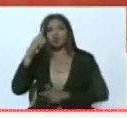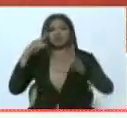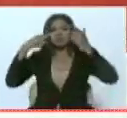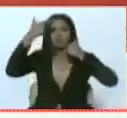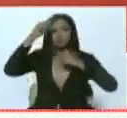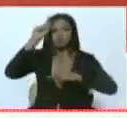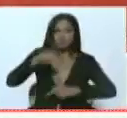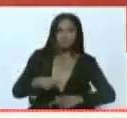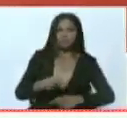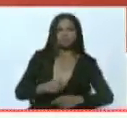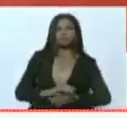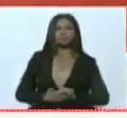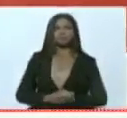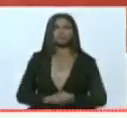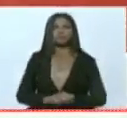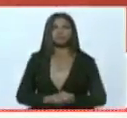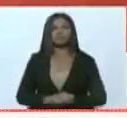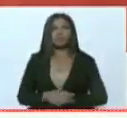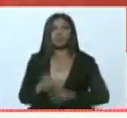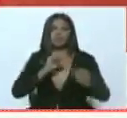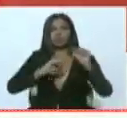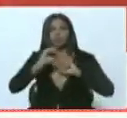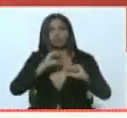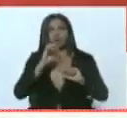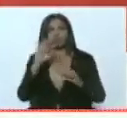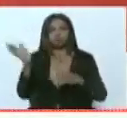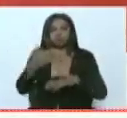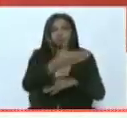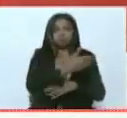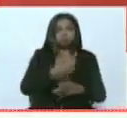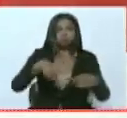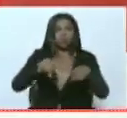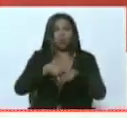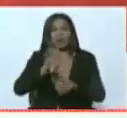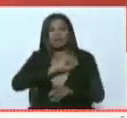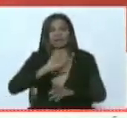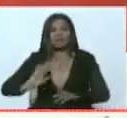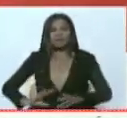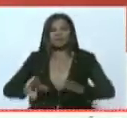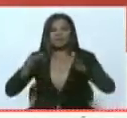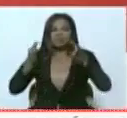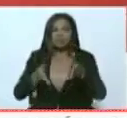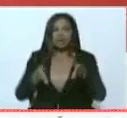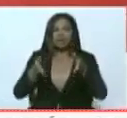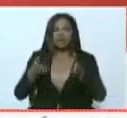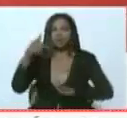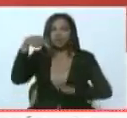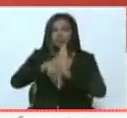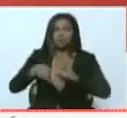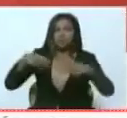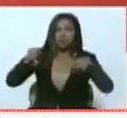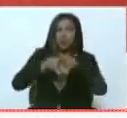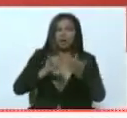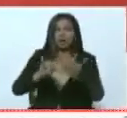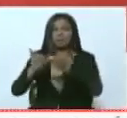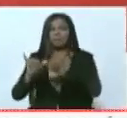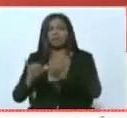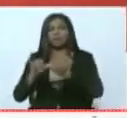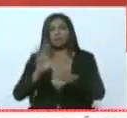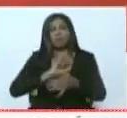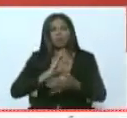chavismo. Este movimiento que recoge la raíz cristiana auténtica y profunda de nuestro